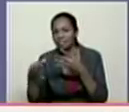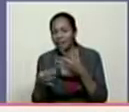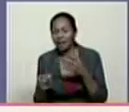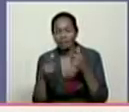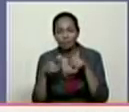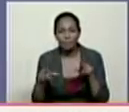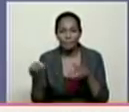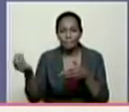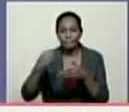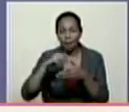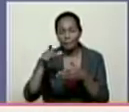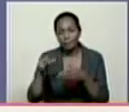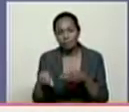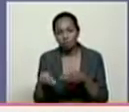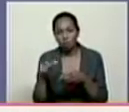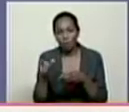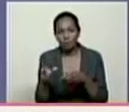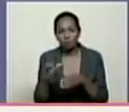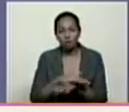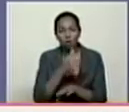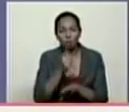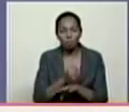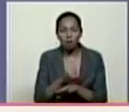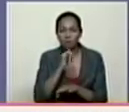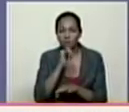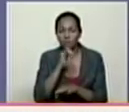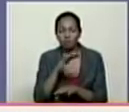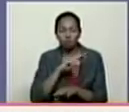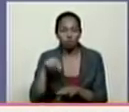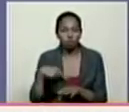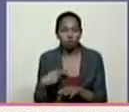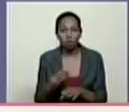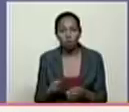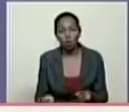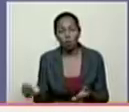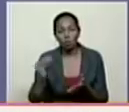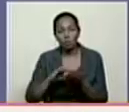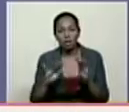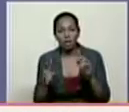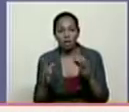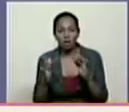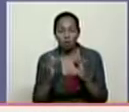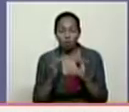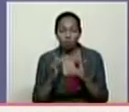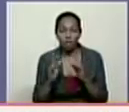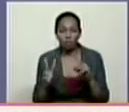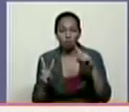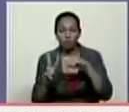ciudadanos involucrados. Es la información que podemos aportar a esta hora, y con ella devuelvo el contacto al estudio Venezolana de Televisión. Adelante.